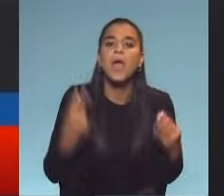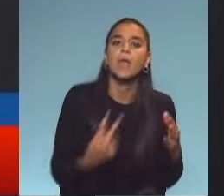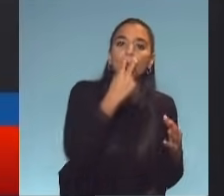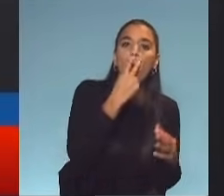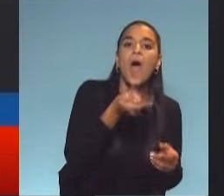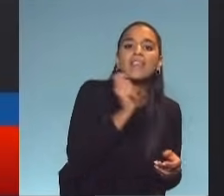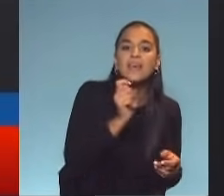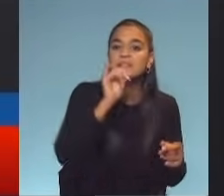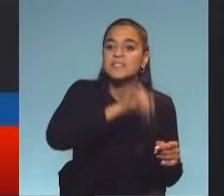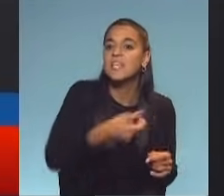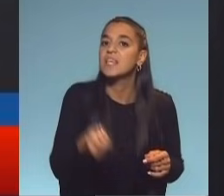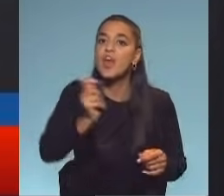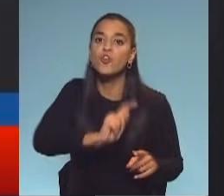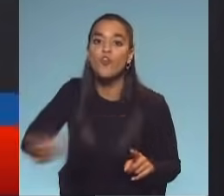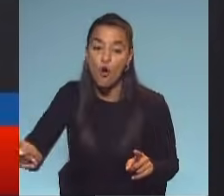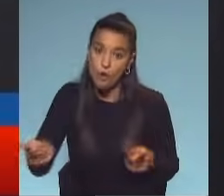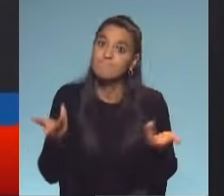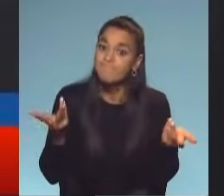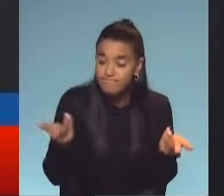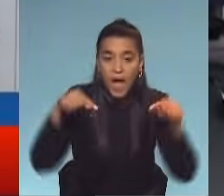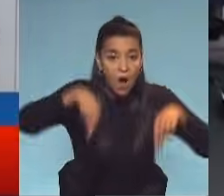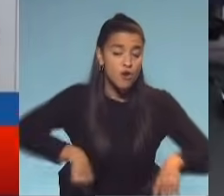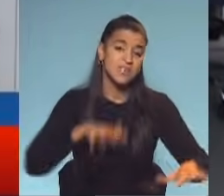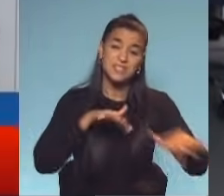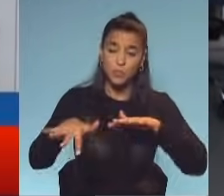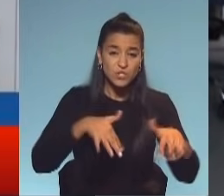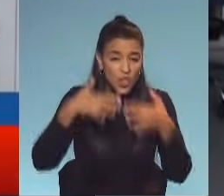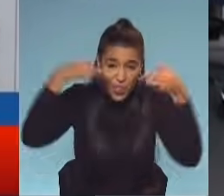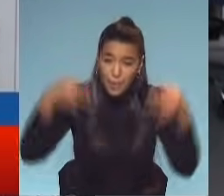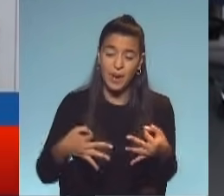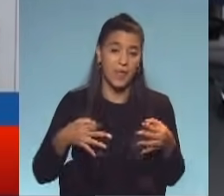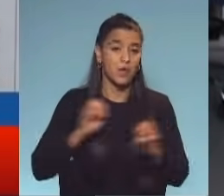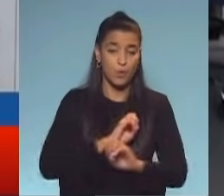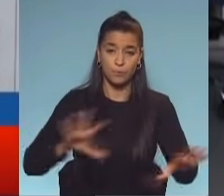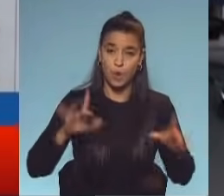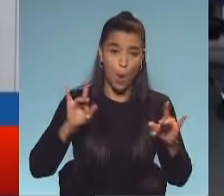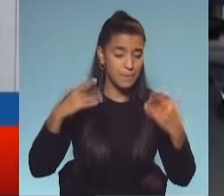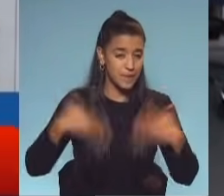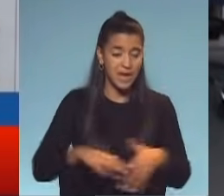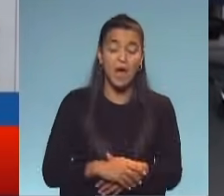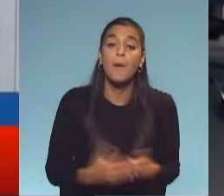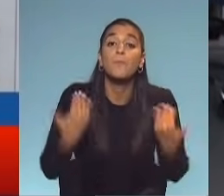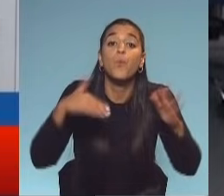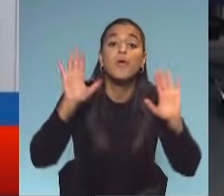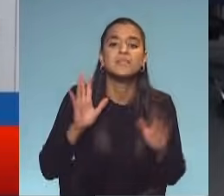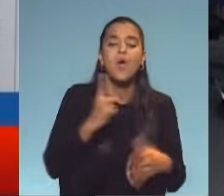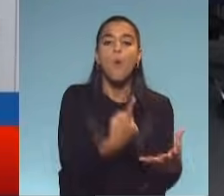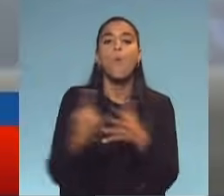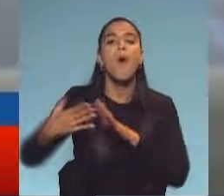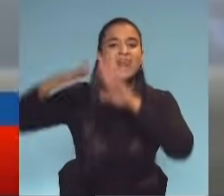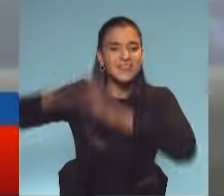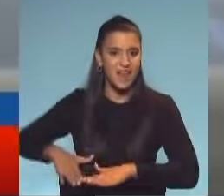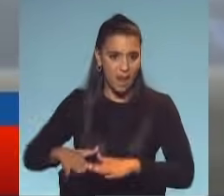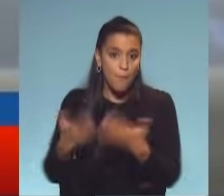quién no intubar. Es decir, seguimos en una situación realmente crítica. No se descarta una cuarentena